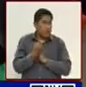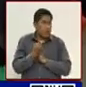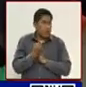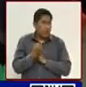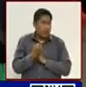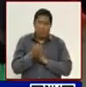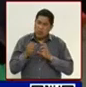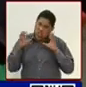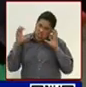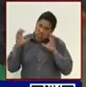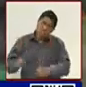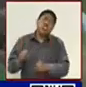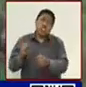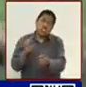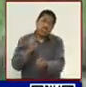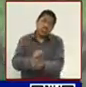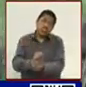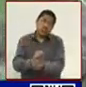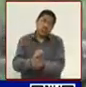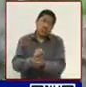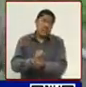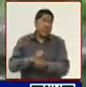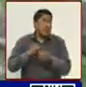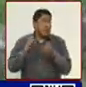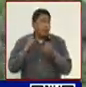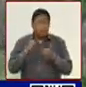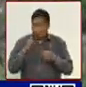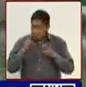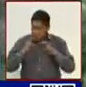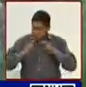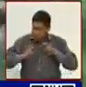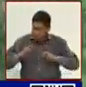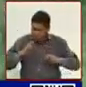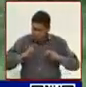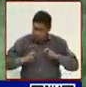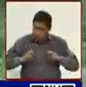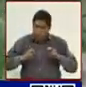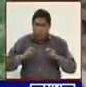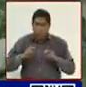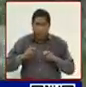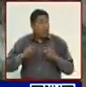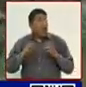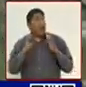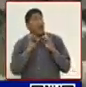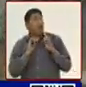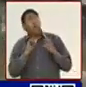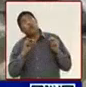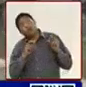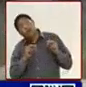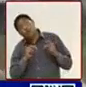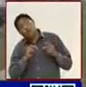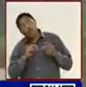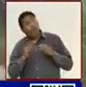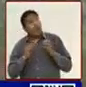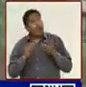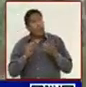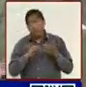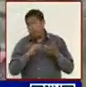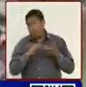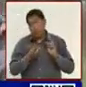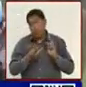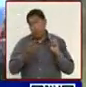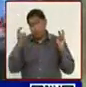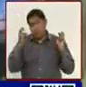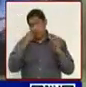se lo arresta con fines investigativos, motivo por el cual también cambia la naturaleza del hecho,